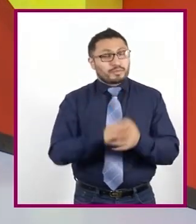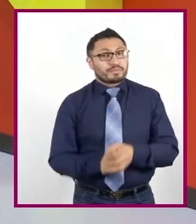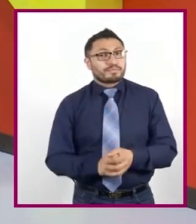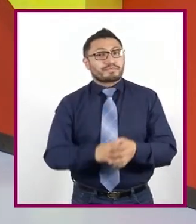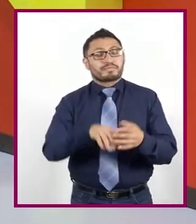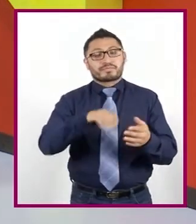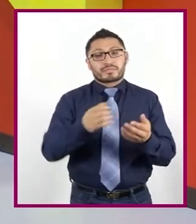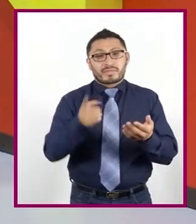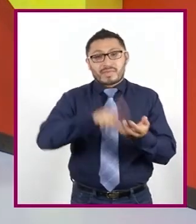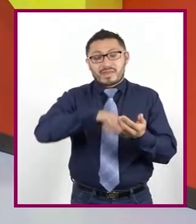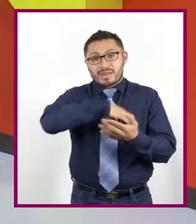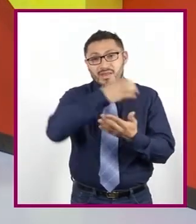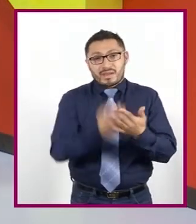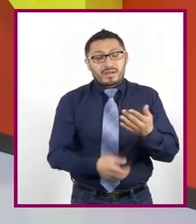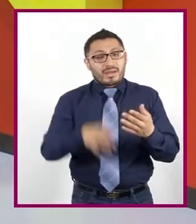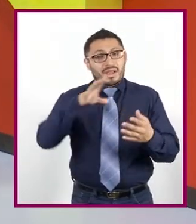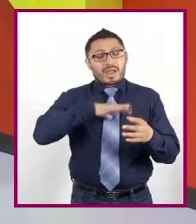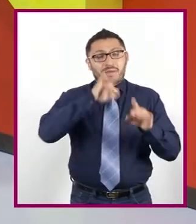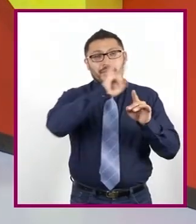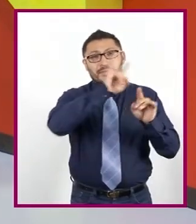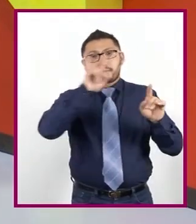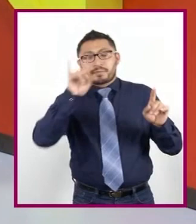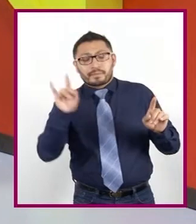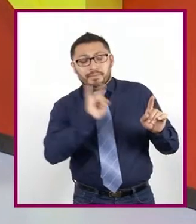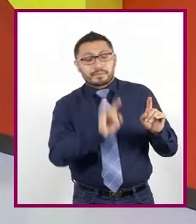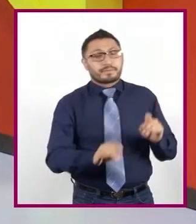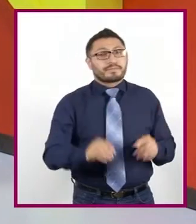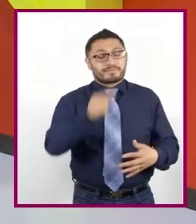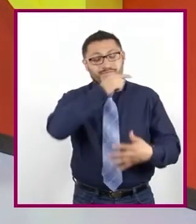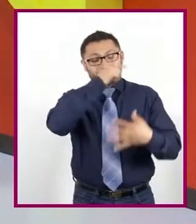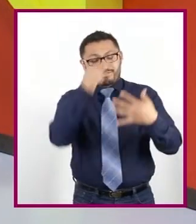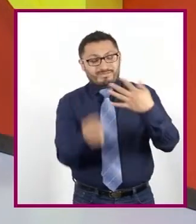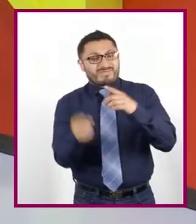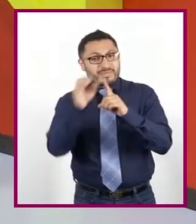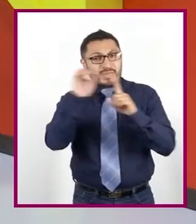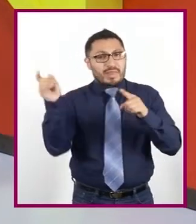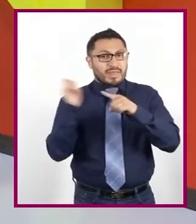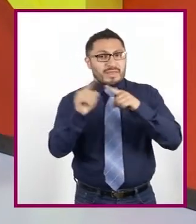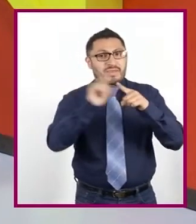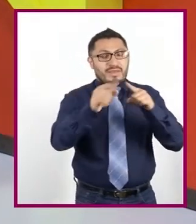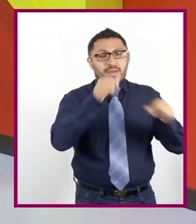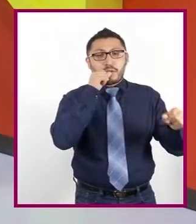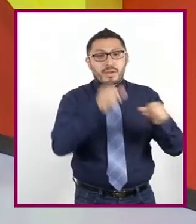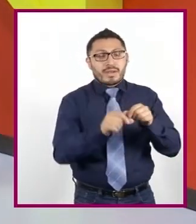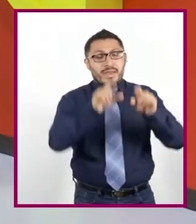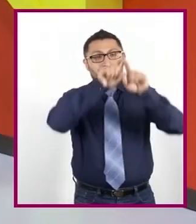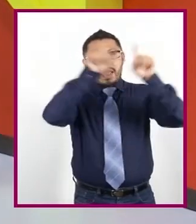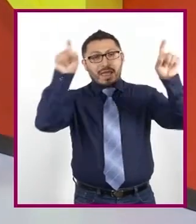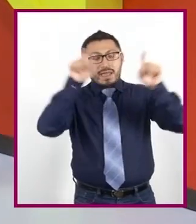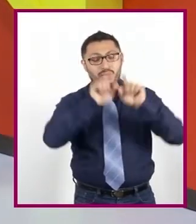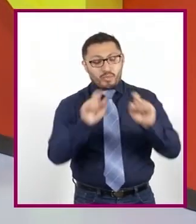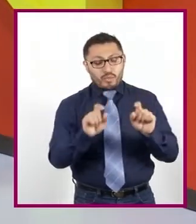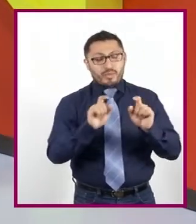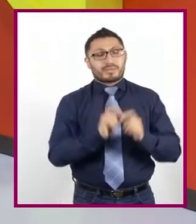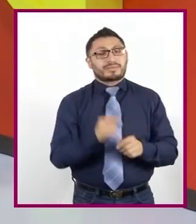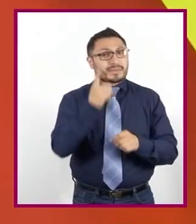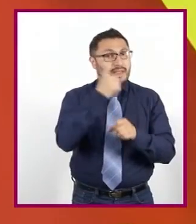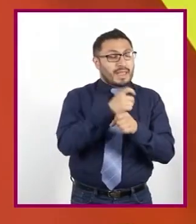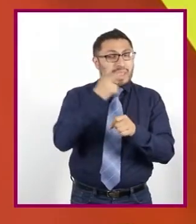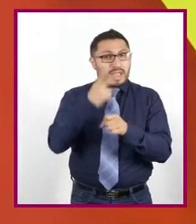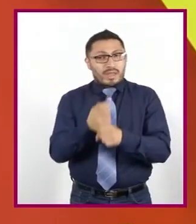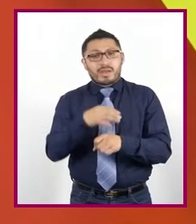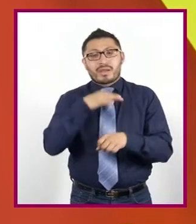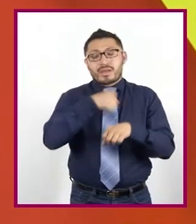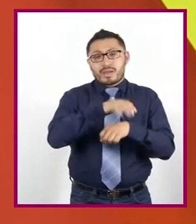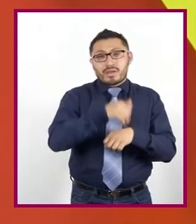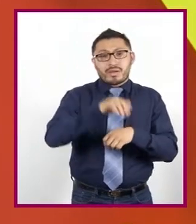los contratos, los apartados se organizan con distintos tipos de la letra en títulos y subtítulos, números